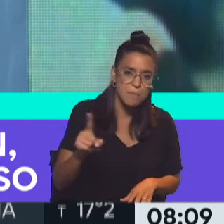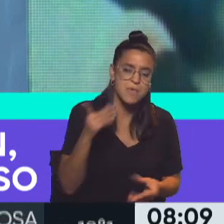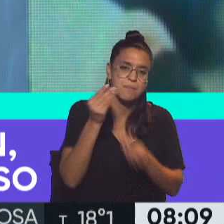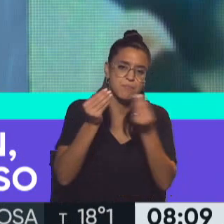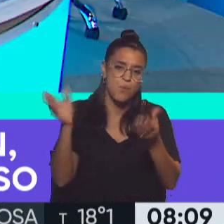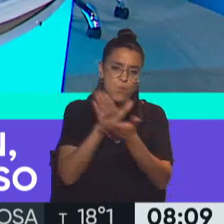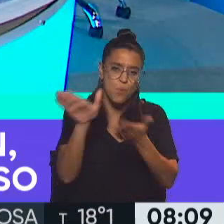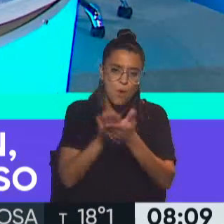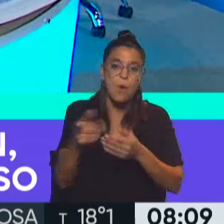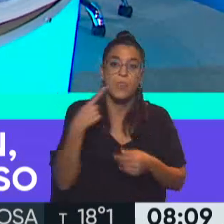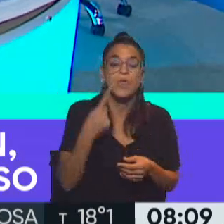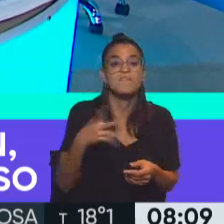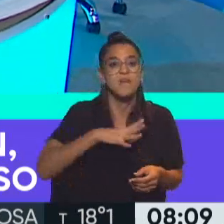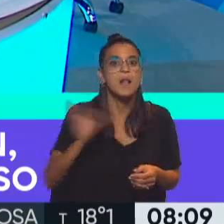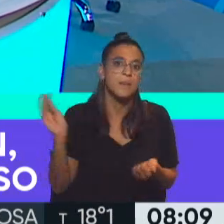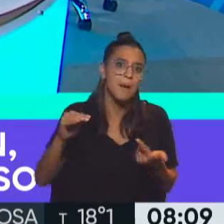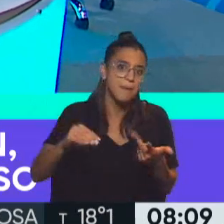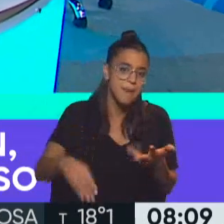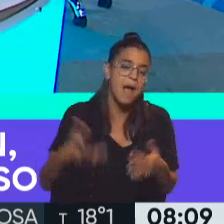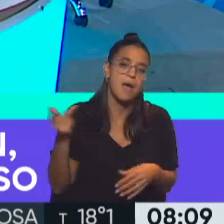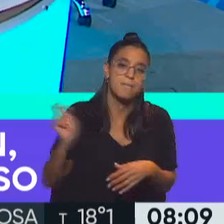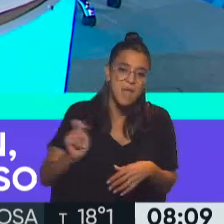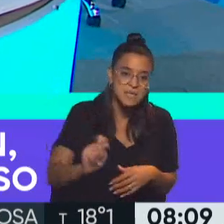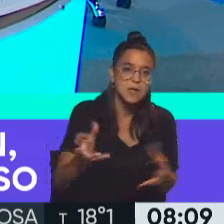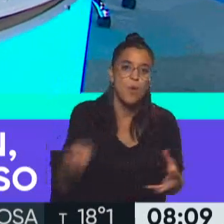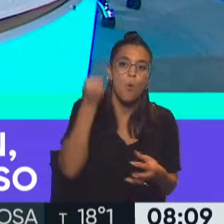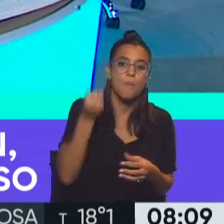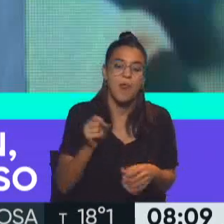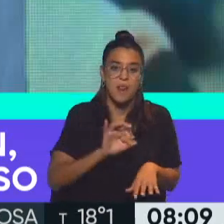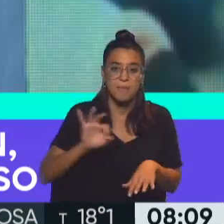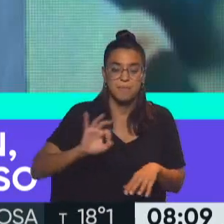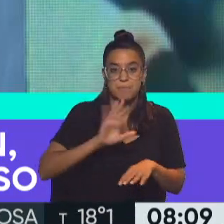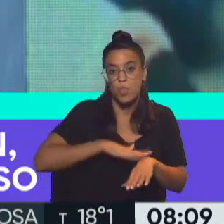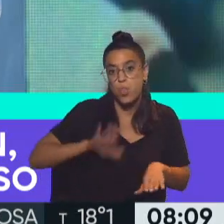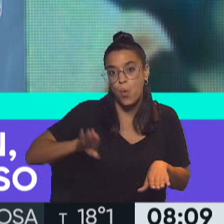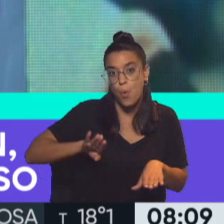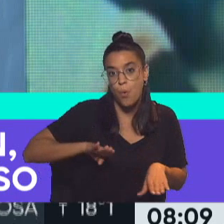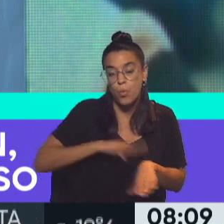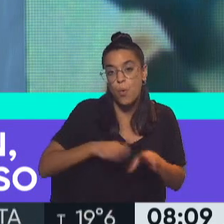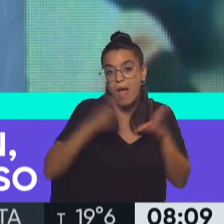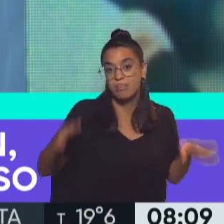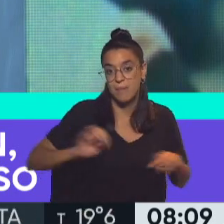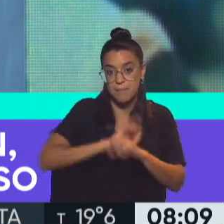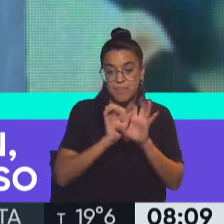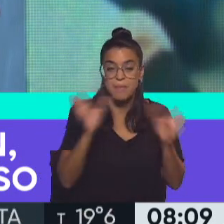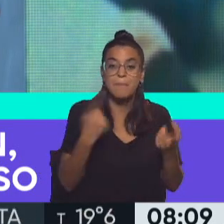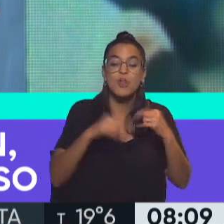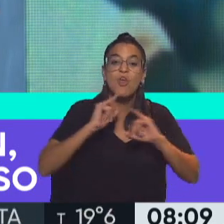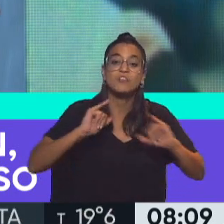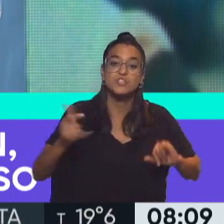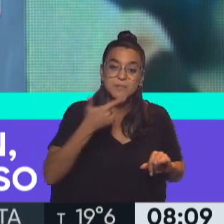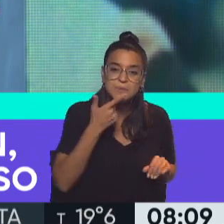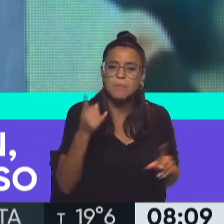generado aproximadamente, y uno decía, bueno, faltan varios meses para recuperar solo lo perdido en pandemia. Con los datos de septiembre,